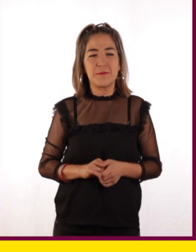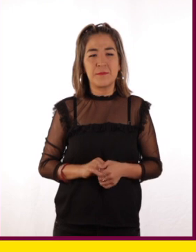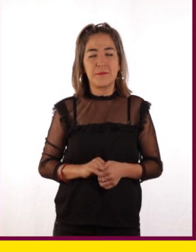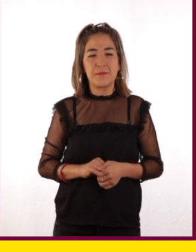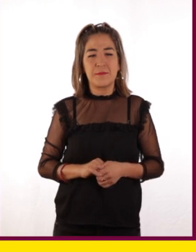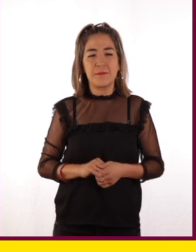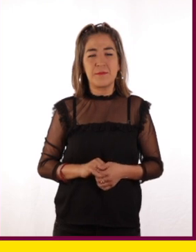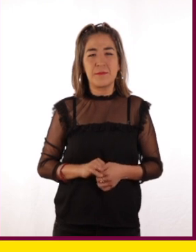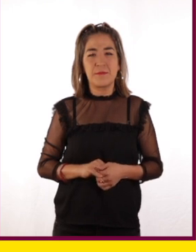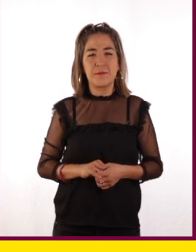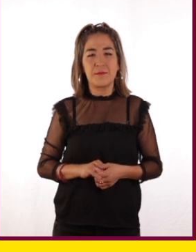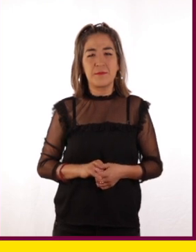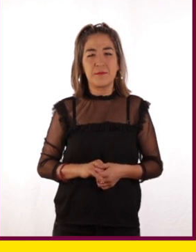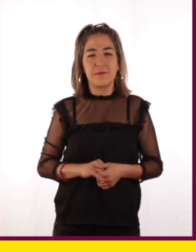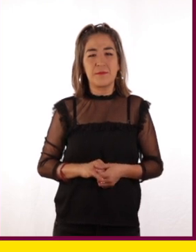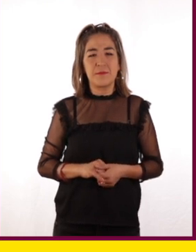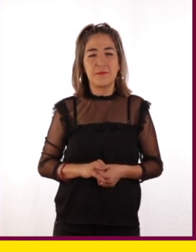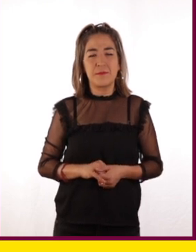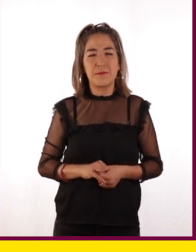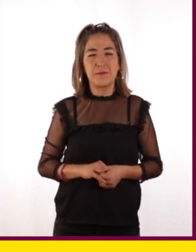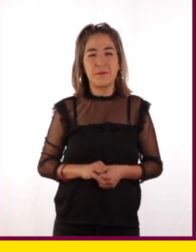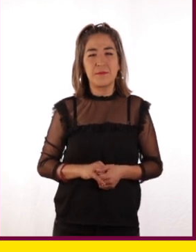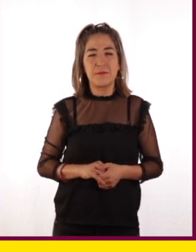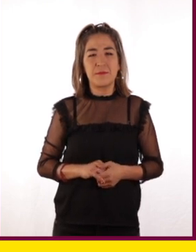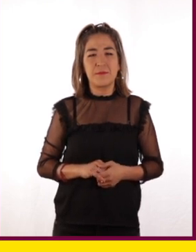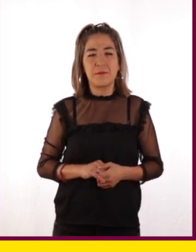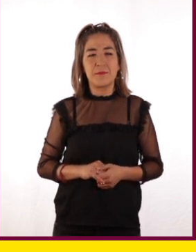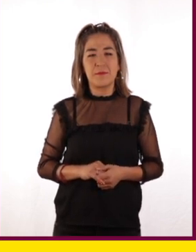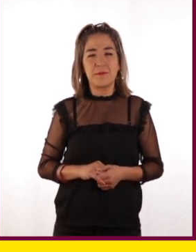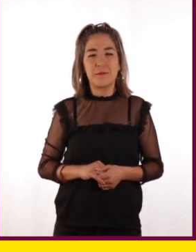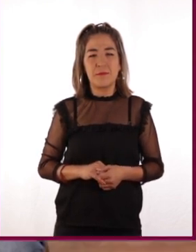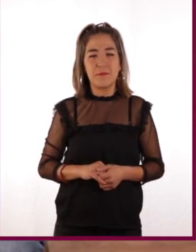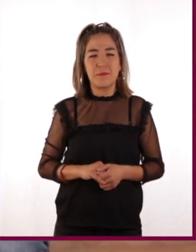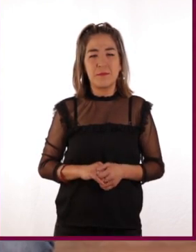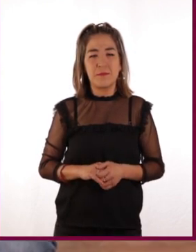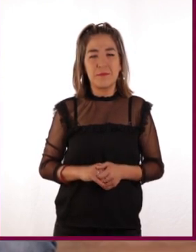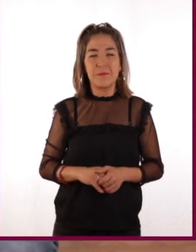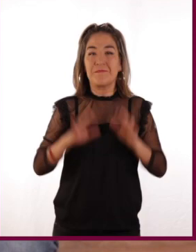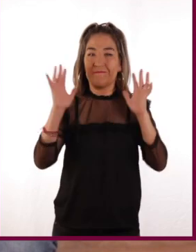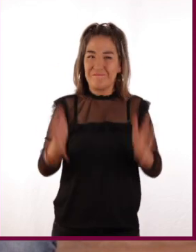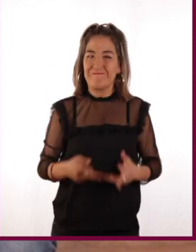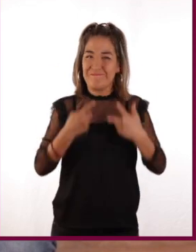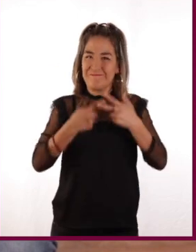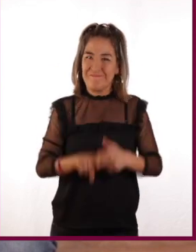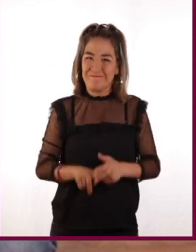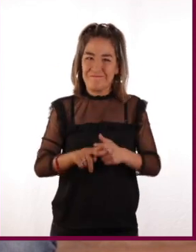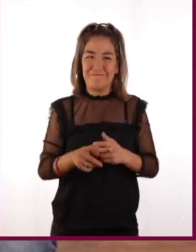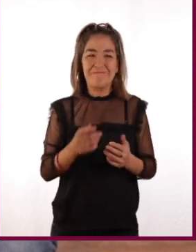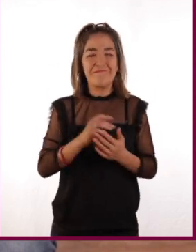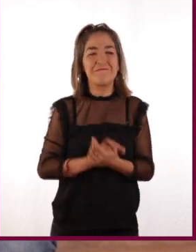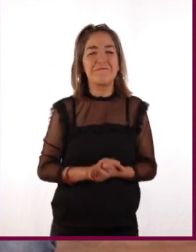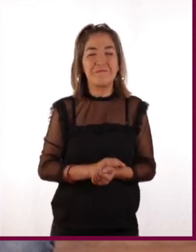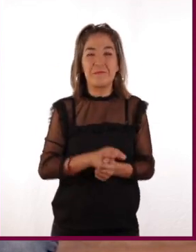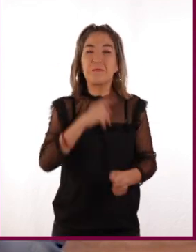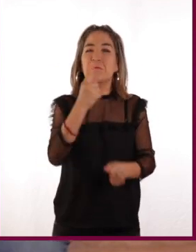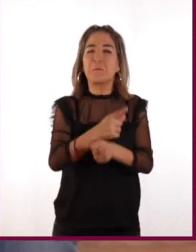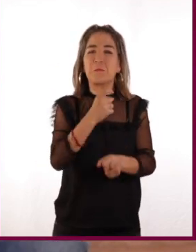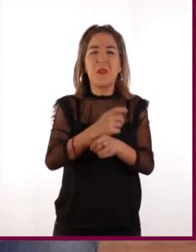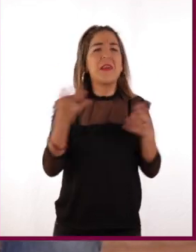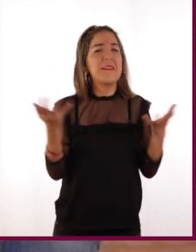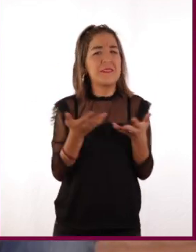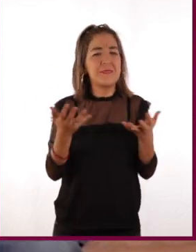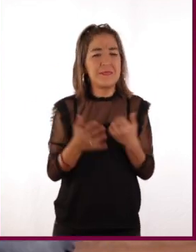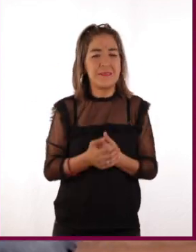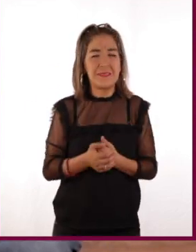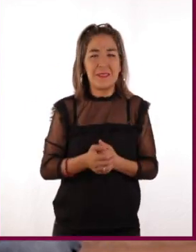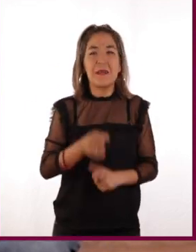negro, pinceles, agua, trapito y bueno, manos a la obra. Lo